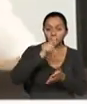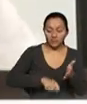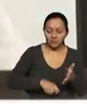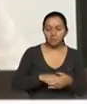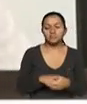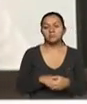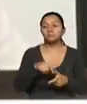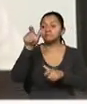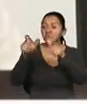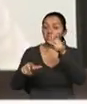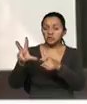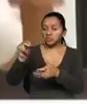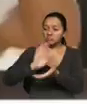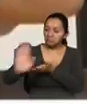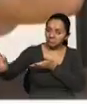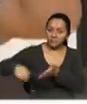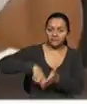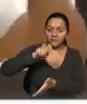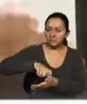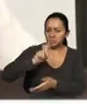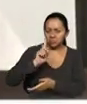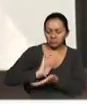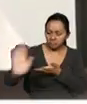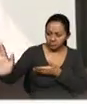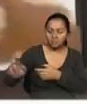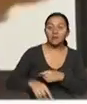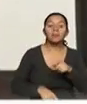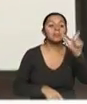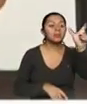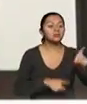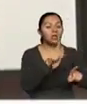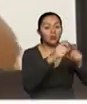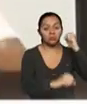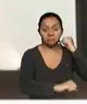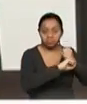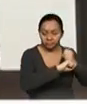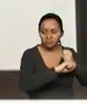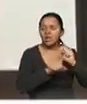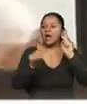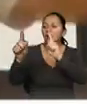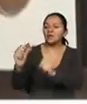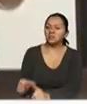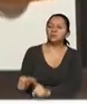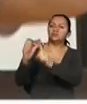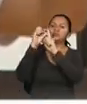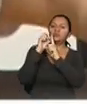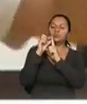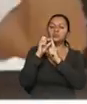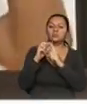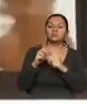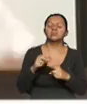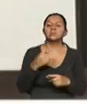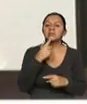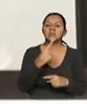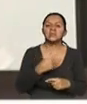los que no lo hicieron, a los que nos apoyaron, a los que nos insultaron, a los que creyeron en nosotros